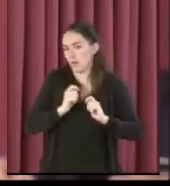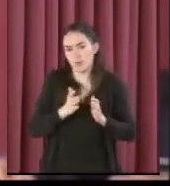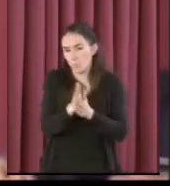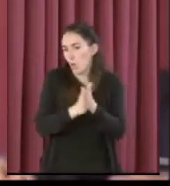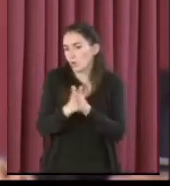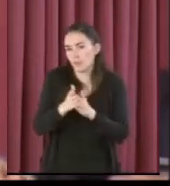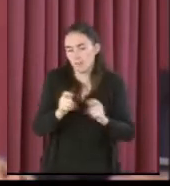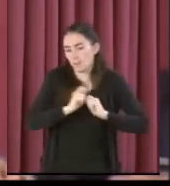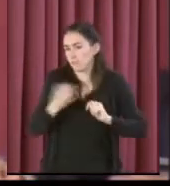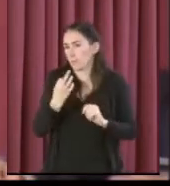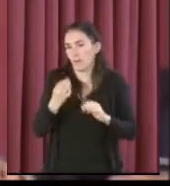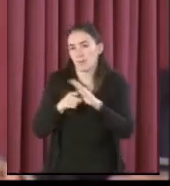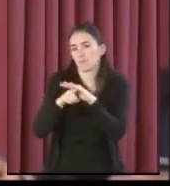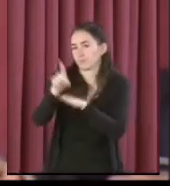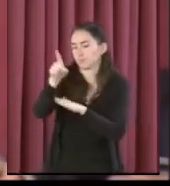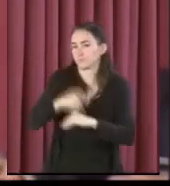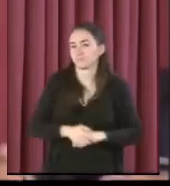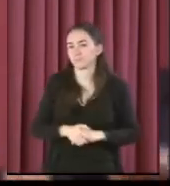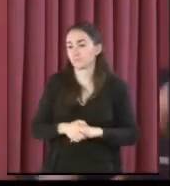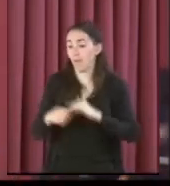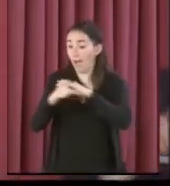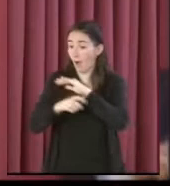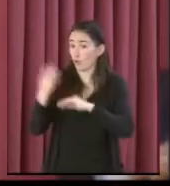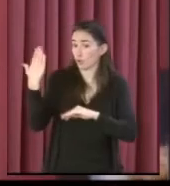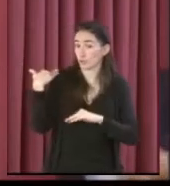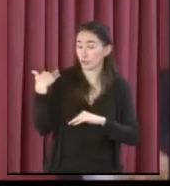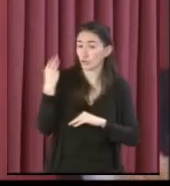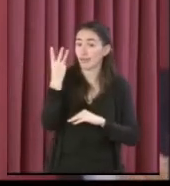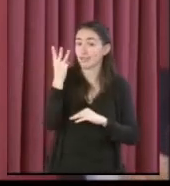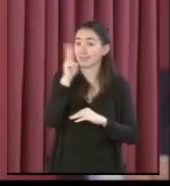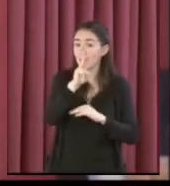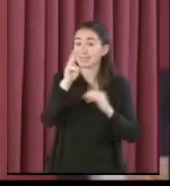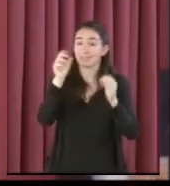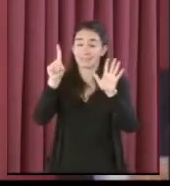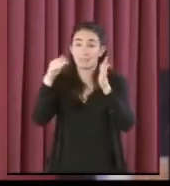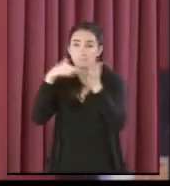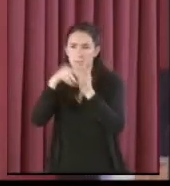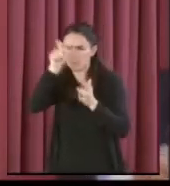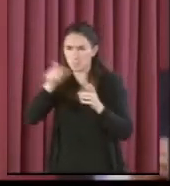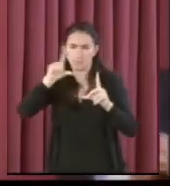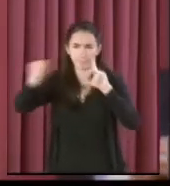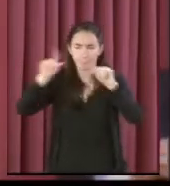ciudad, además, registró en agosto un total de 36.080 viajeros,